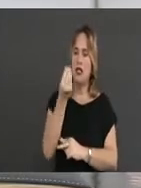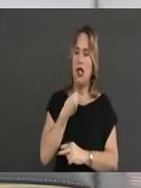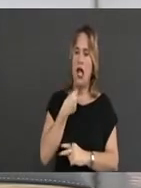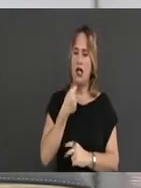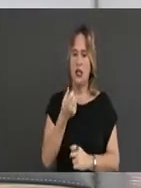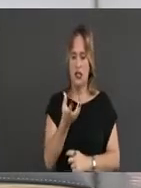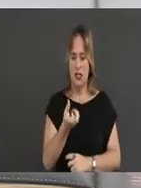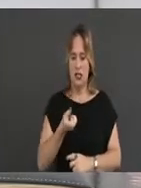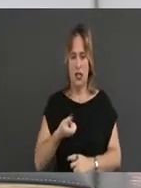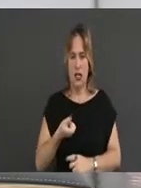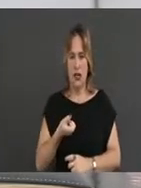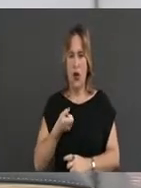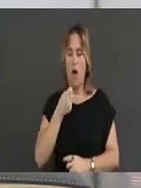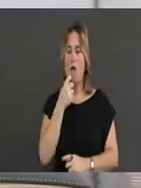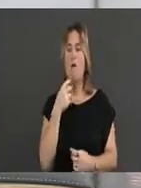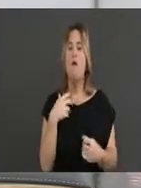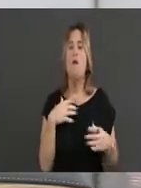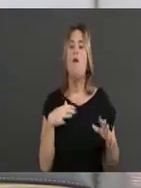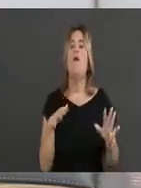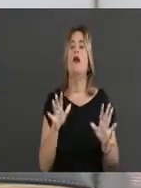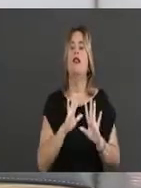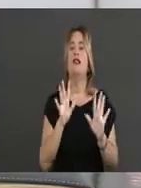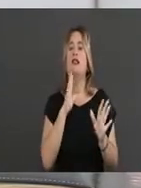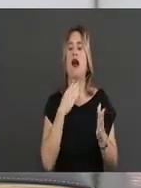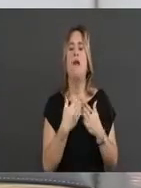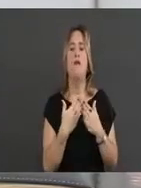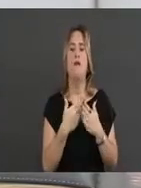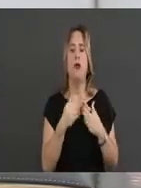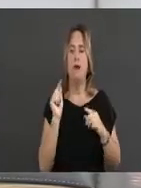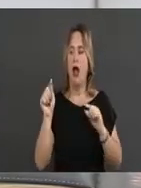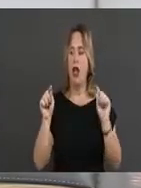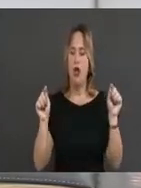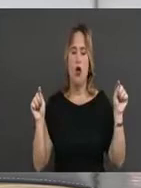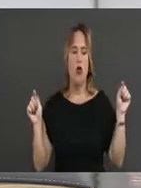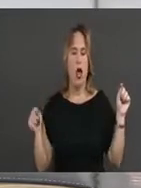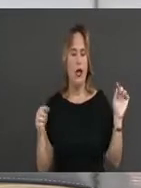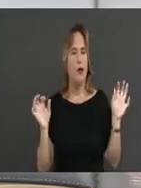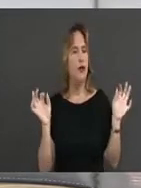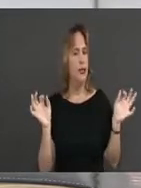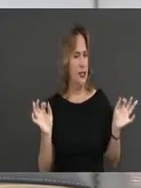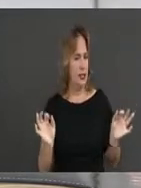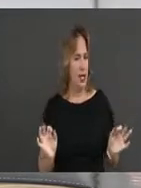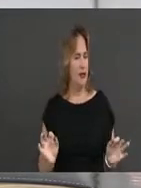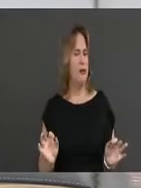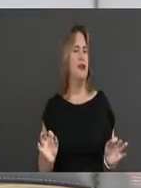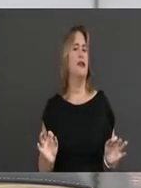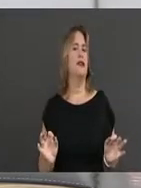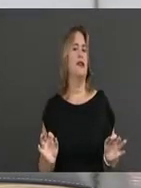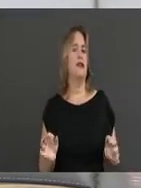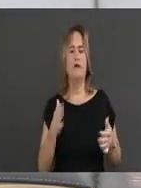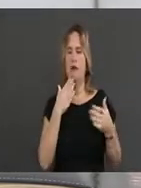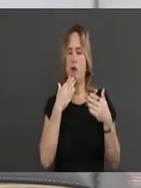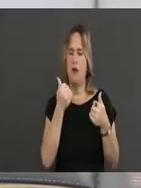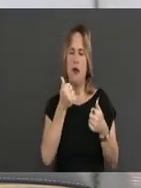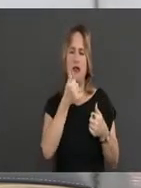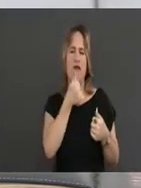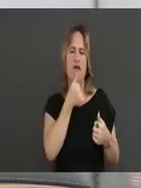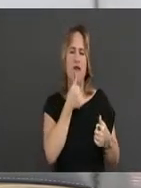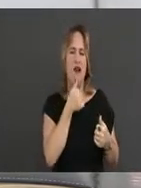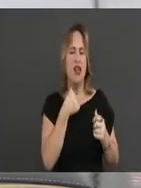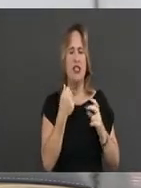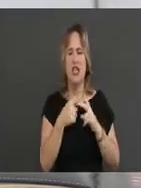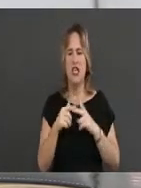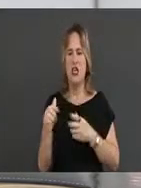caja extra. E incluso ya hicimos pruebas en estos lugares y realmente el proceso es bastante sencillo y